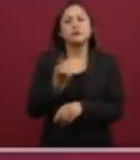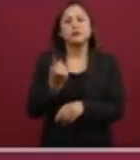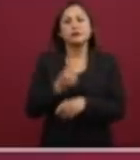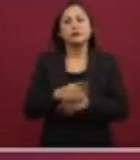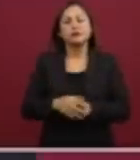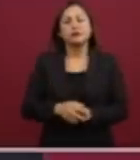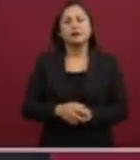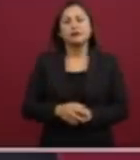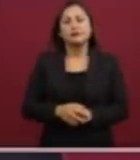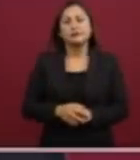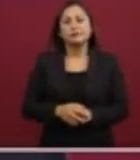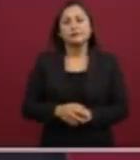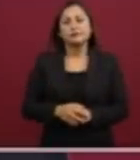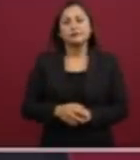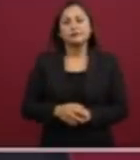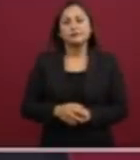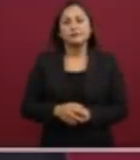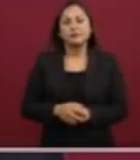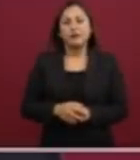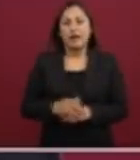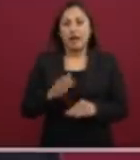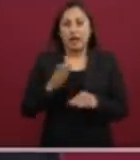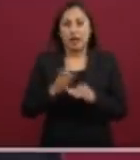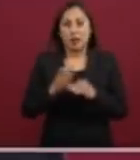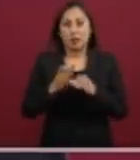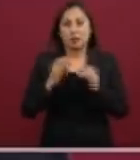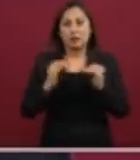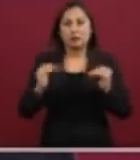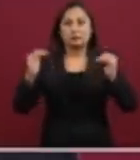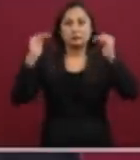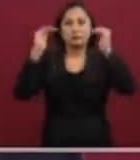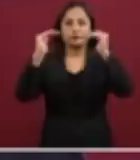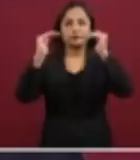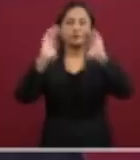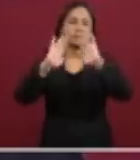ya no está permitido arriba.